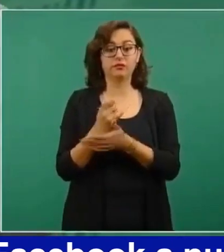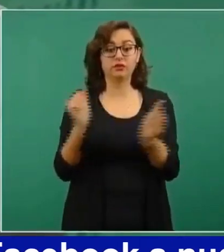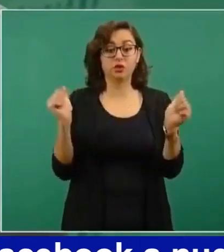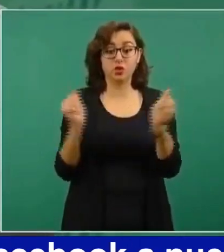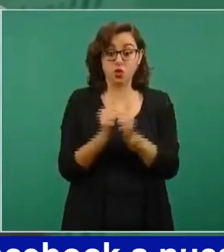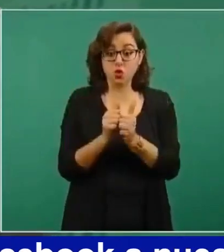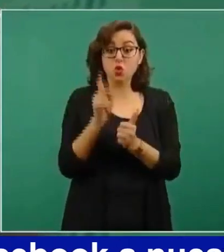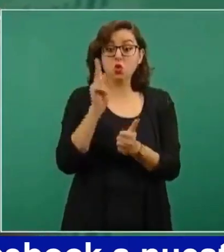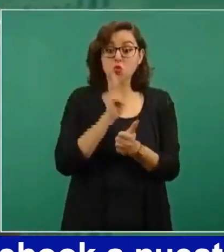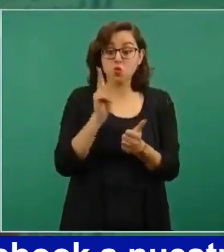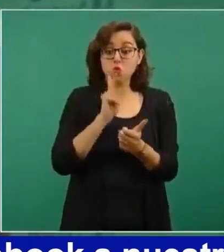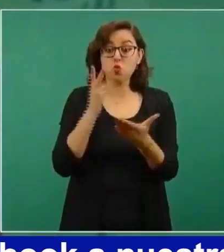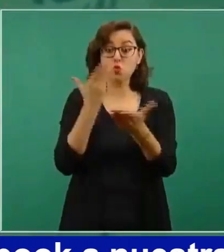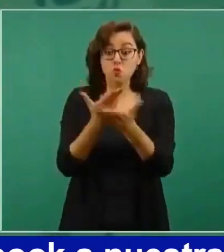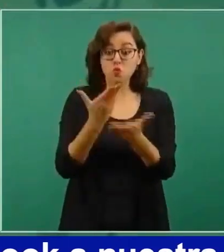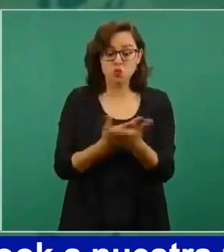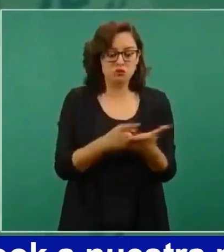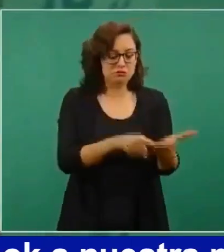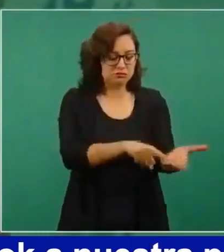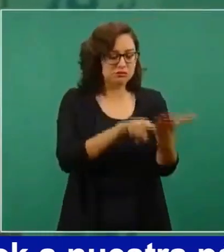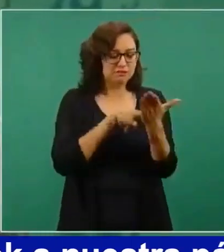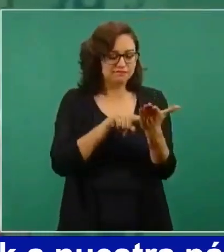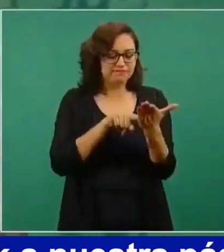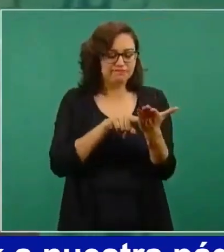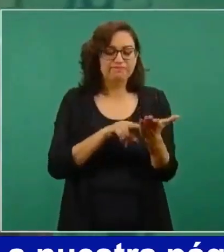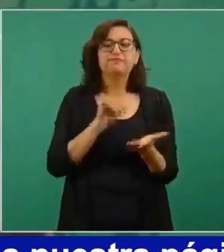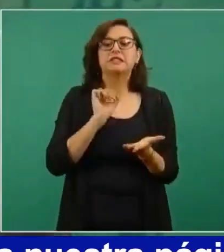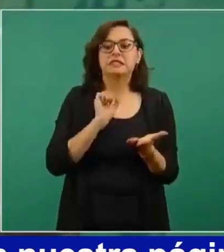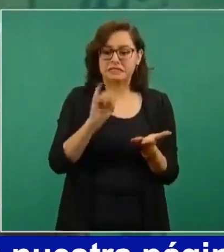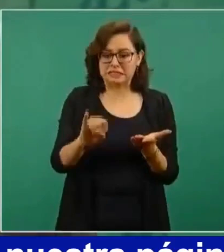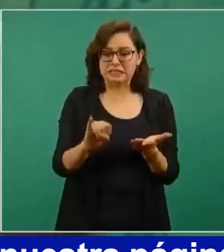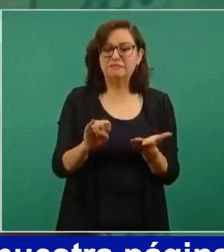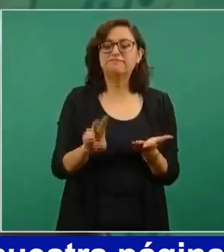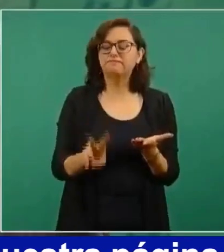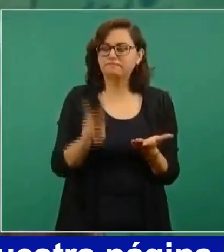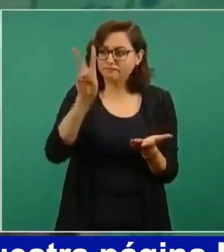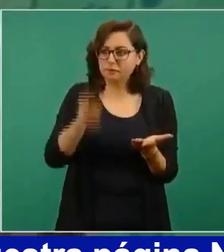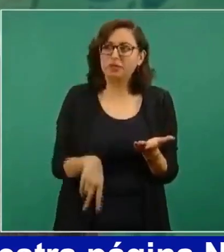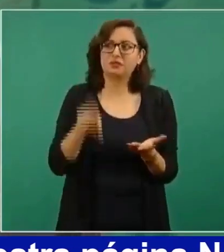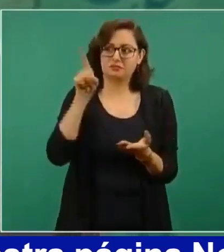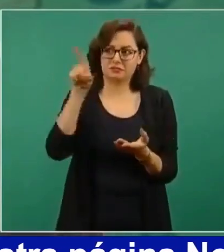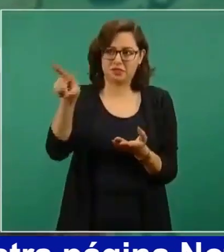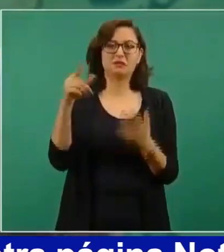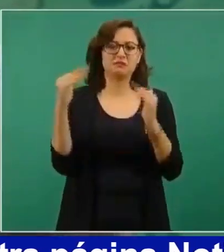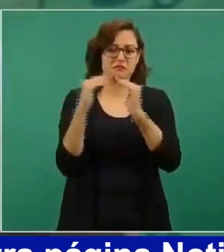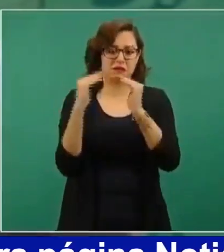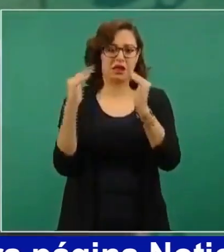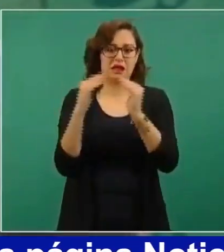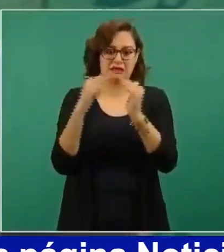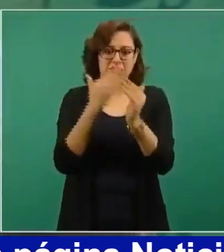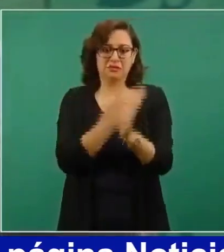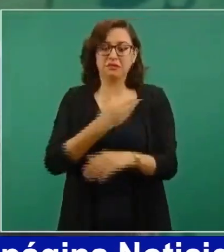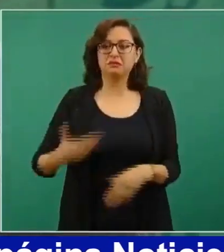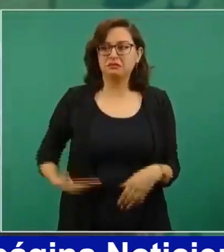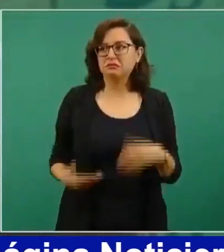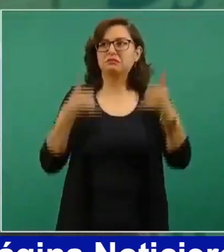asegura de que sí se llevaron a cabo las llamadas, pero no estaba tipificado como delito